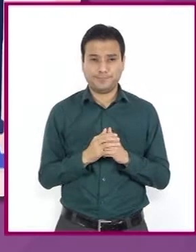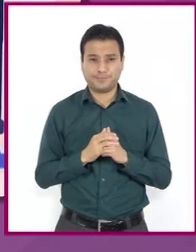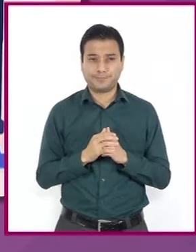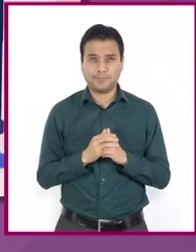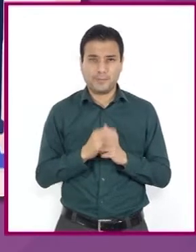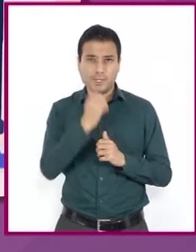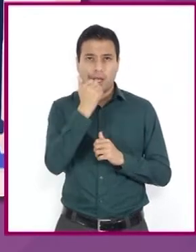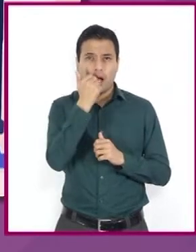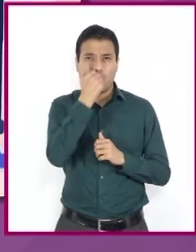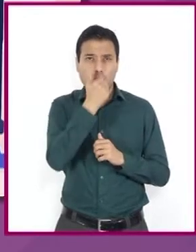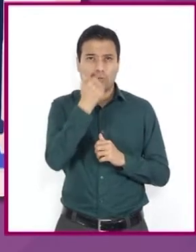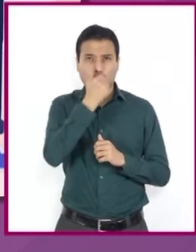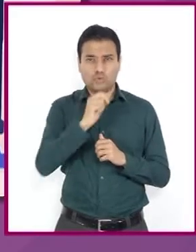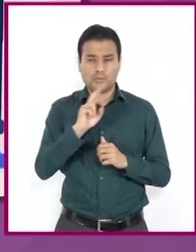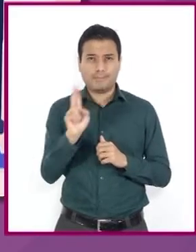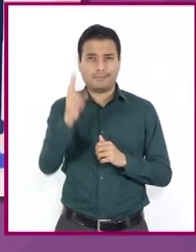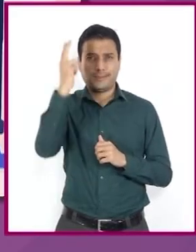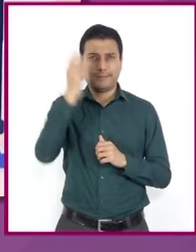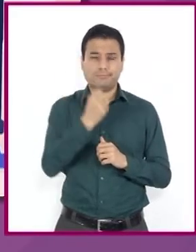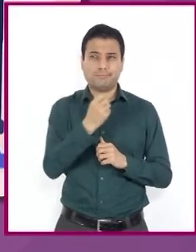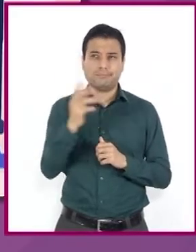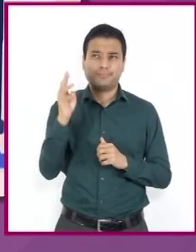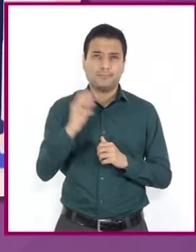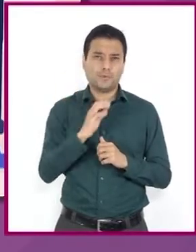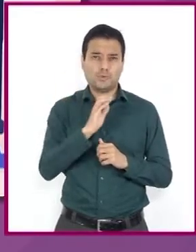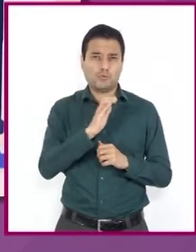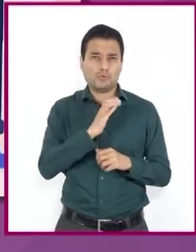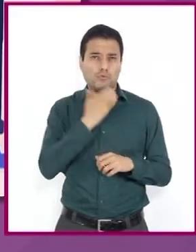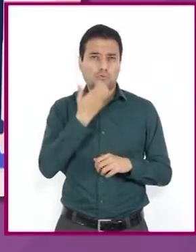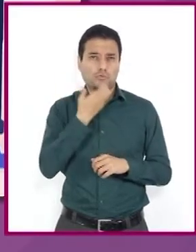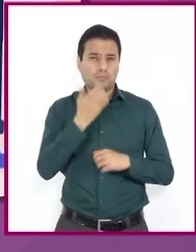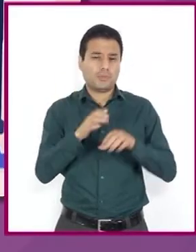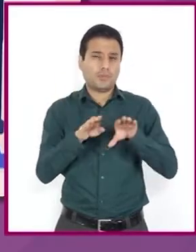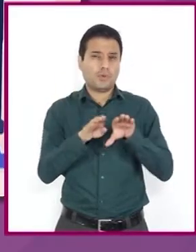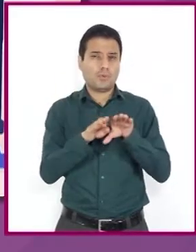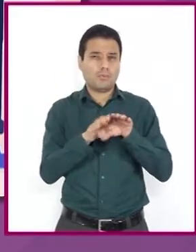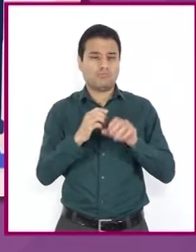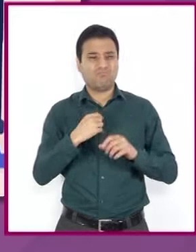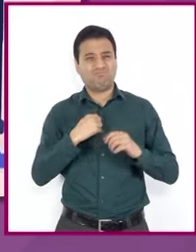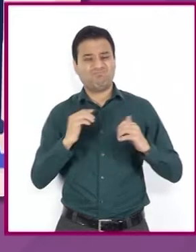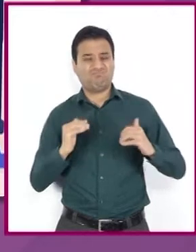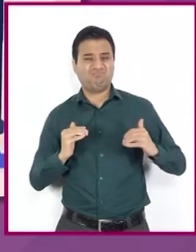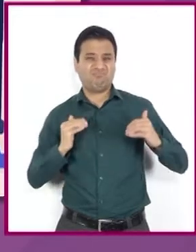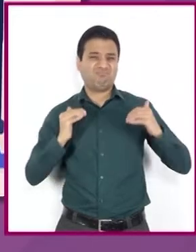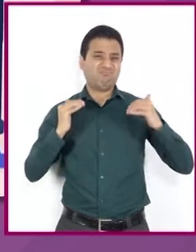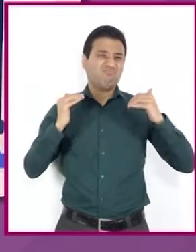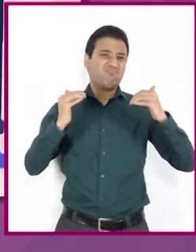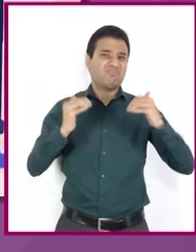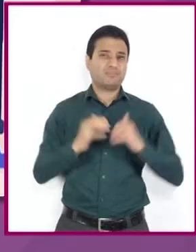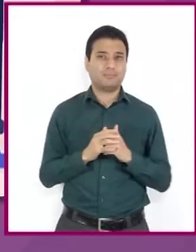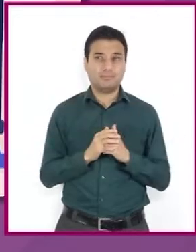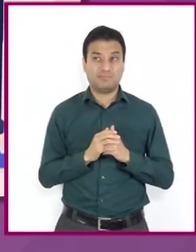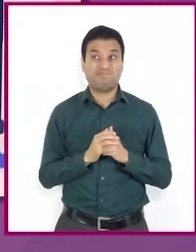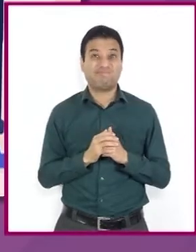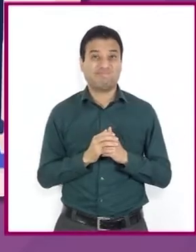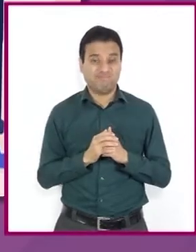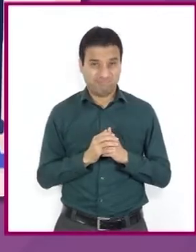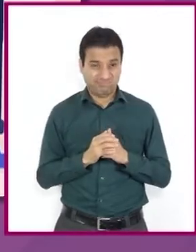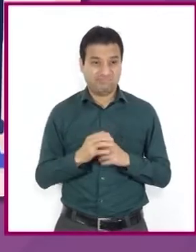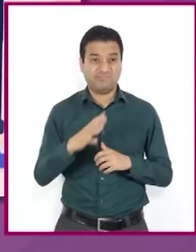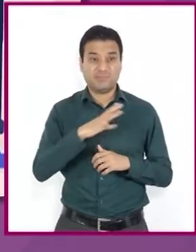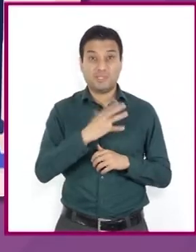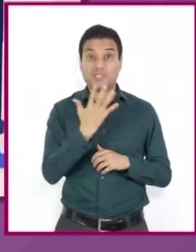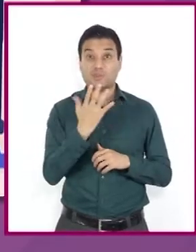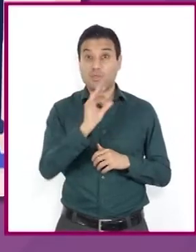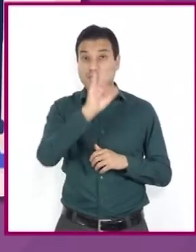de estudiantes universitarios que exhiben rasgos de personalidad narcisistas ha aumentado en más de la mitad desde